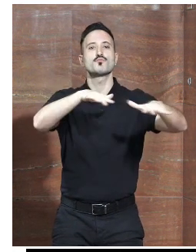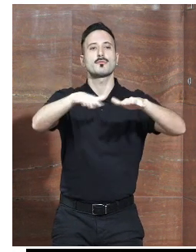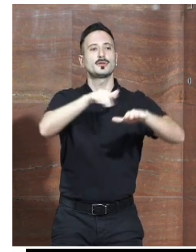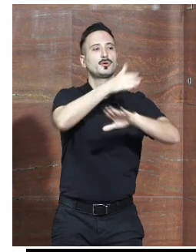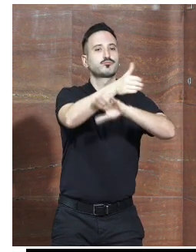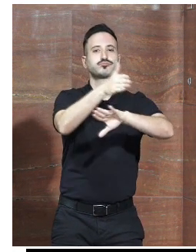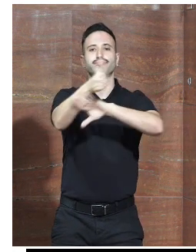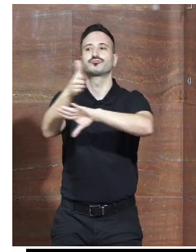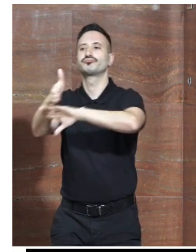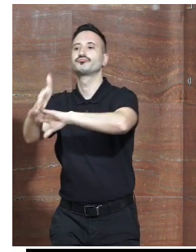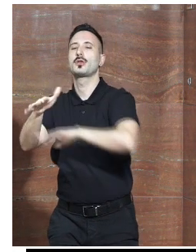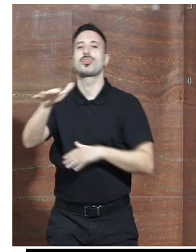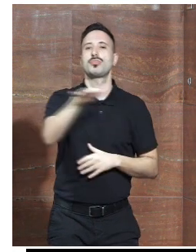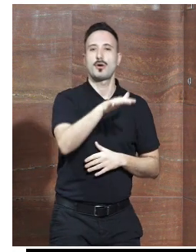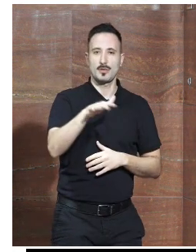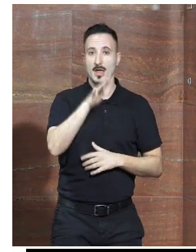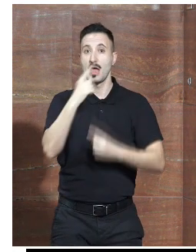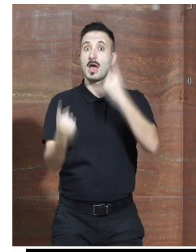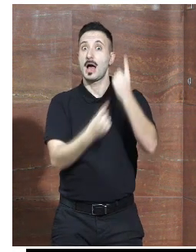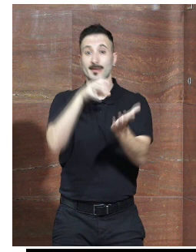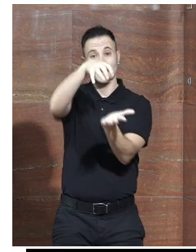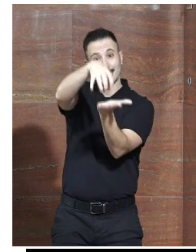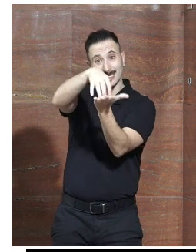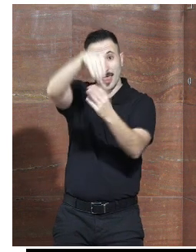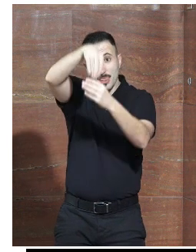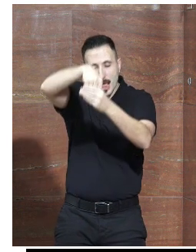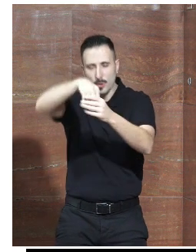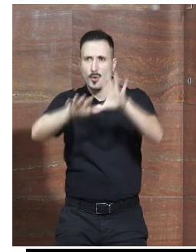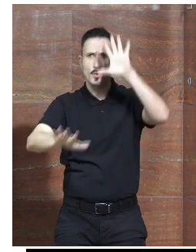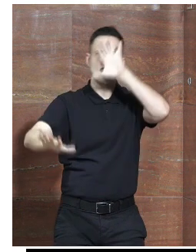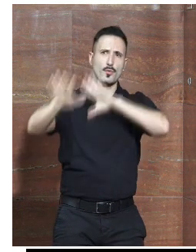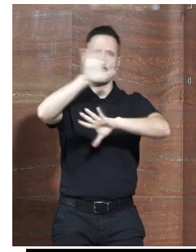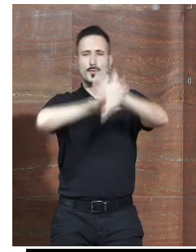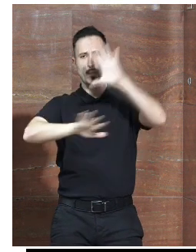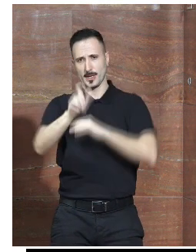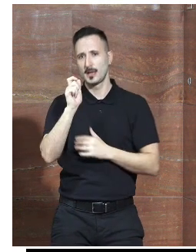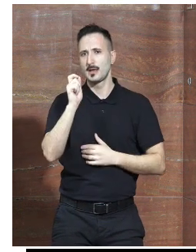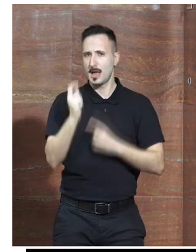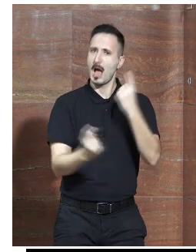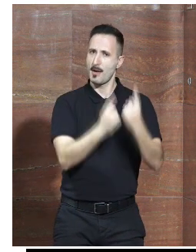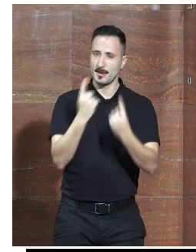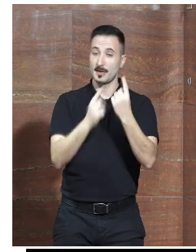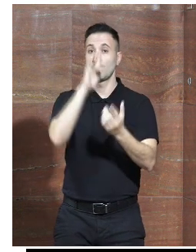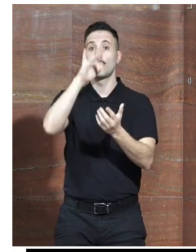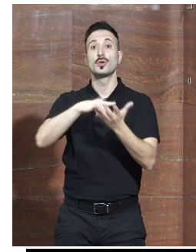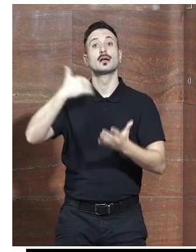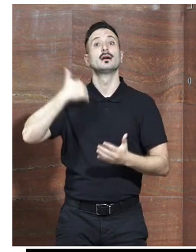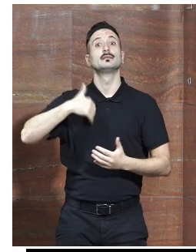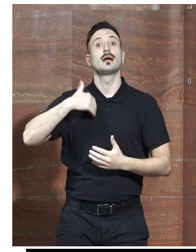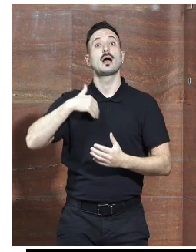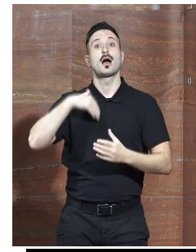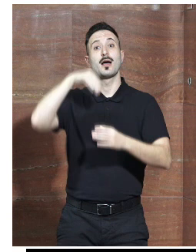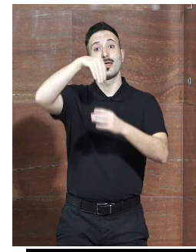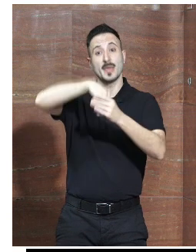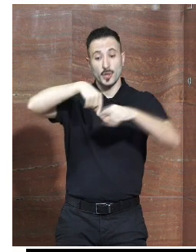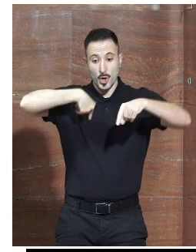a veces es muy complicado, ¿no? Y finalmente, pues cuando estás dentro del medio